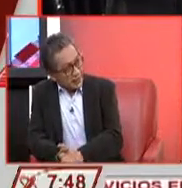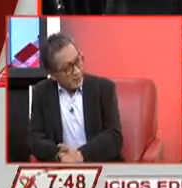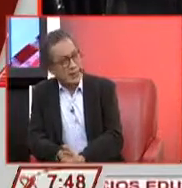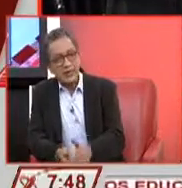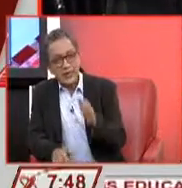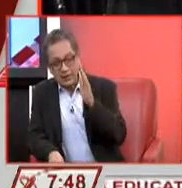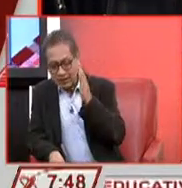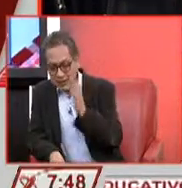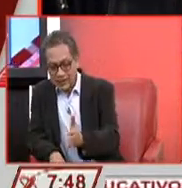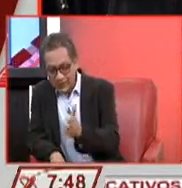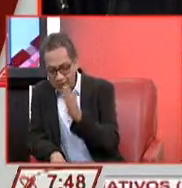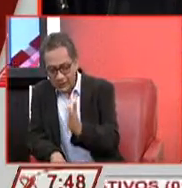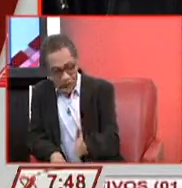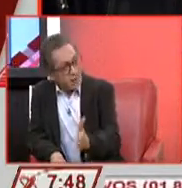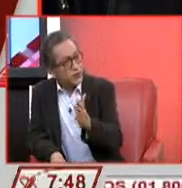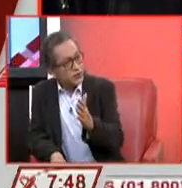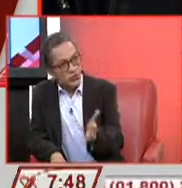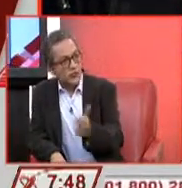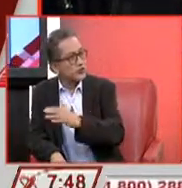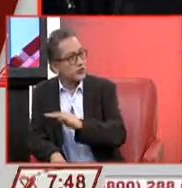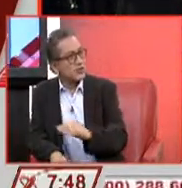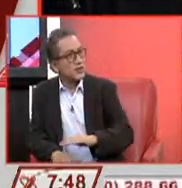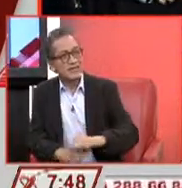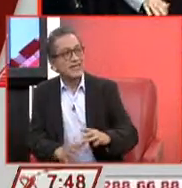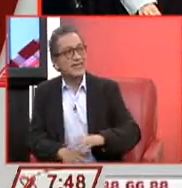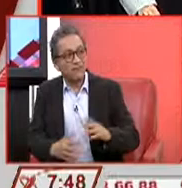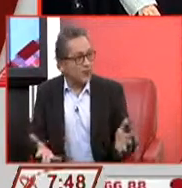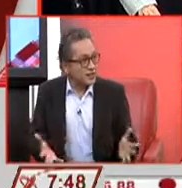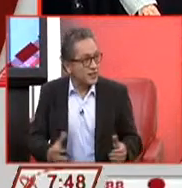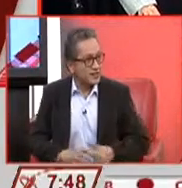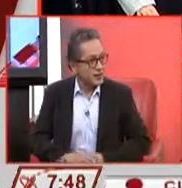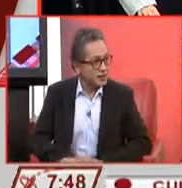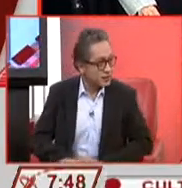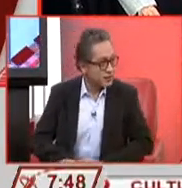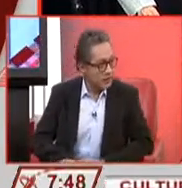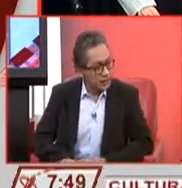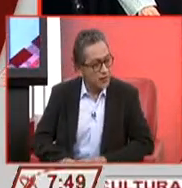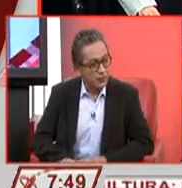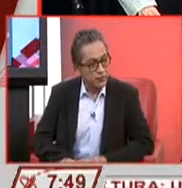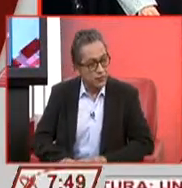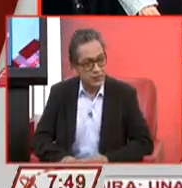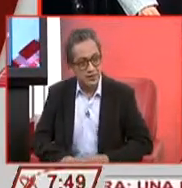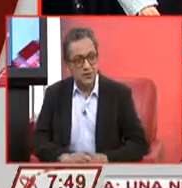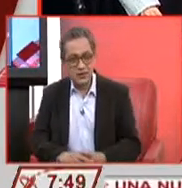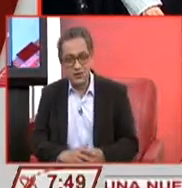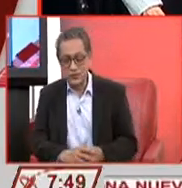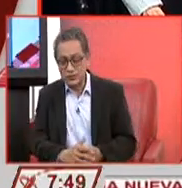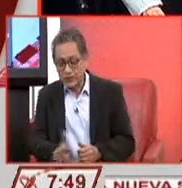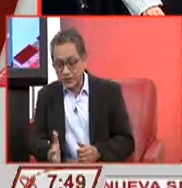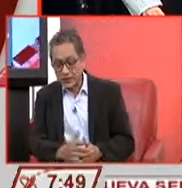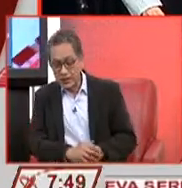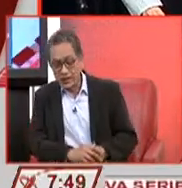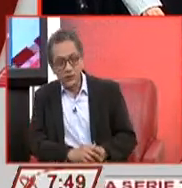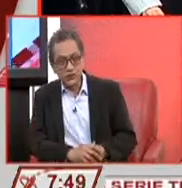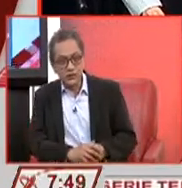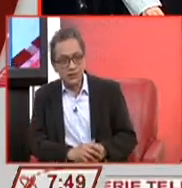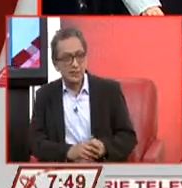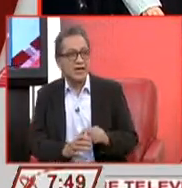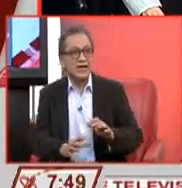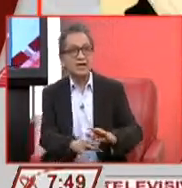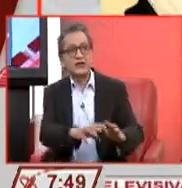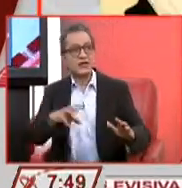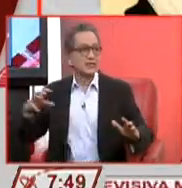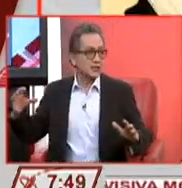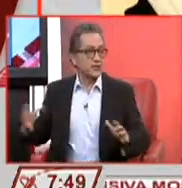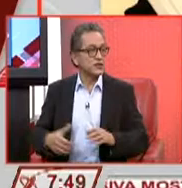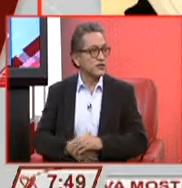equivocara, que el que fueran autónomos no quería decir que fueran a desprenderse de México, porque Zedillo le dijo a León Portilla